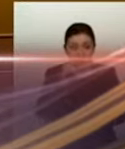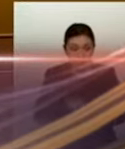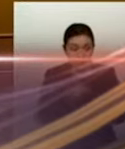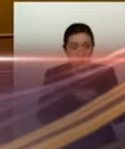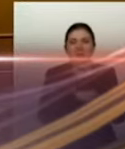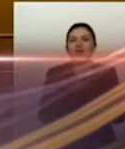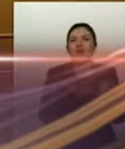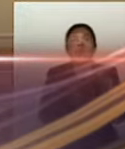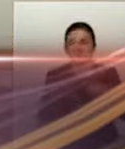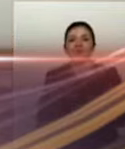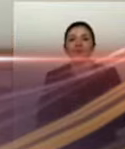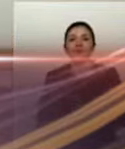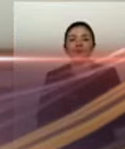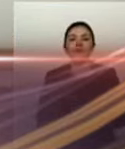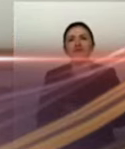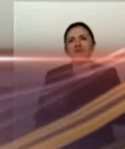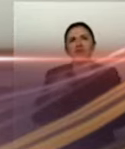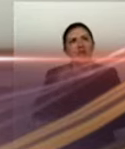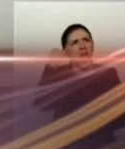establecer